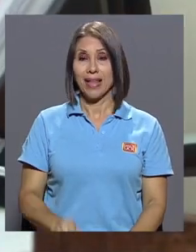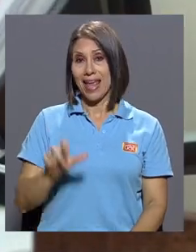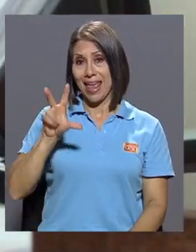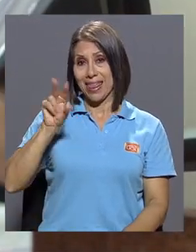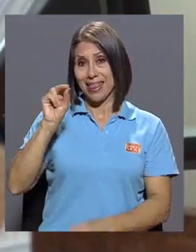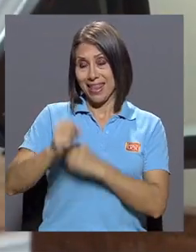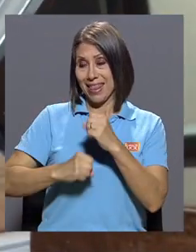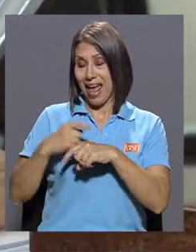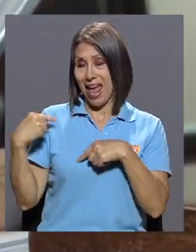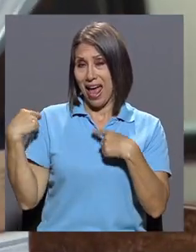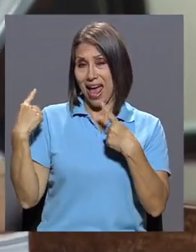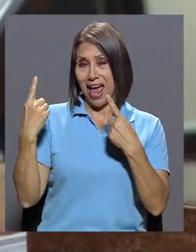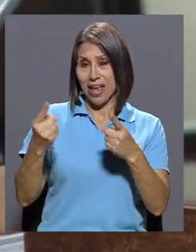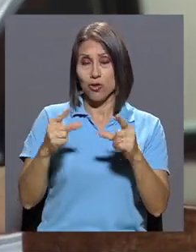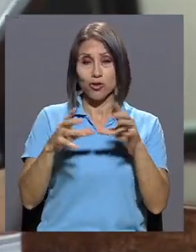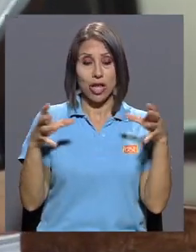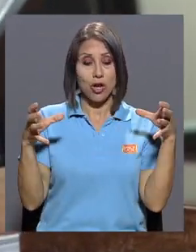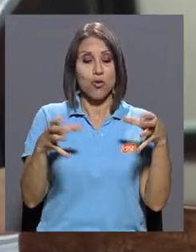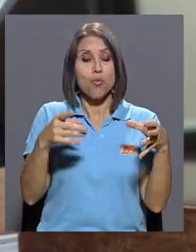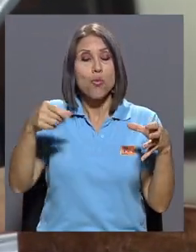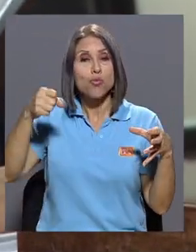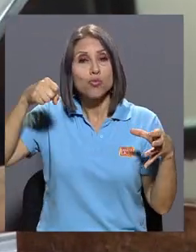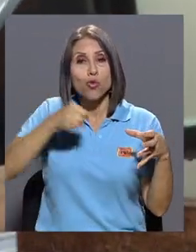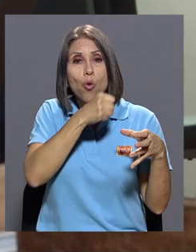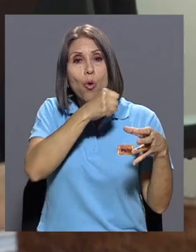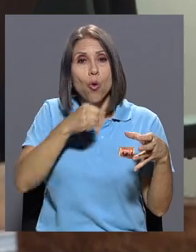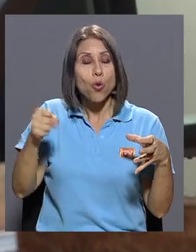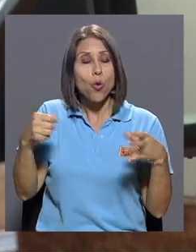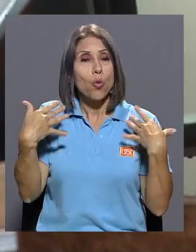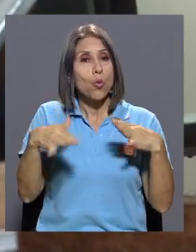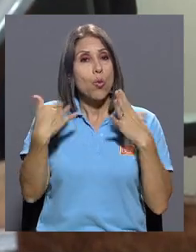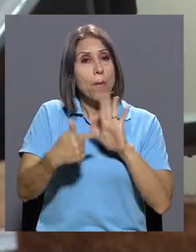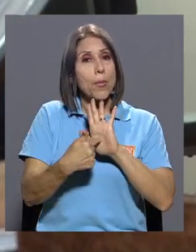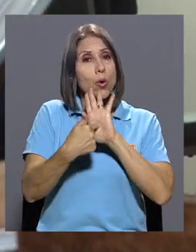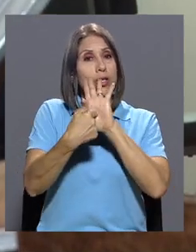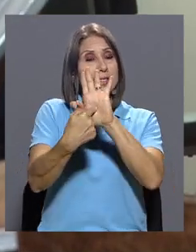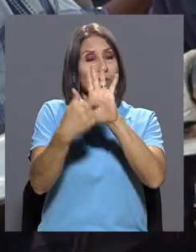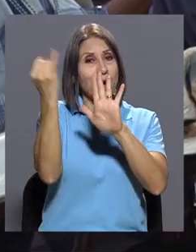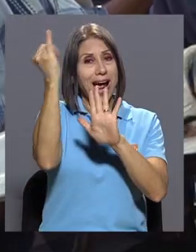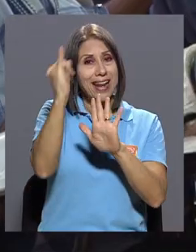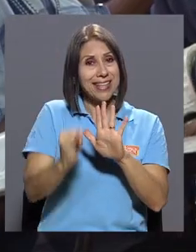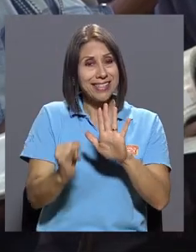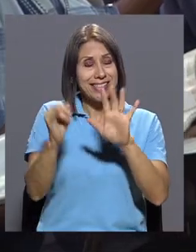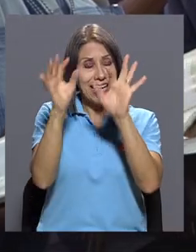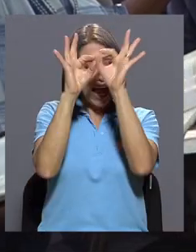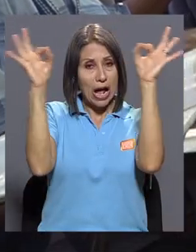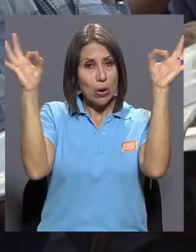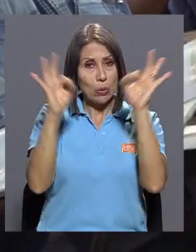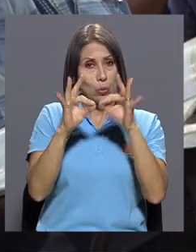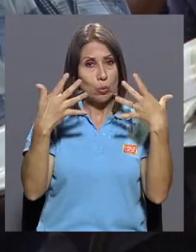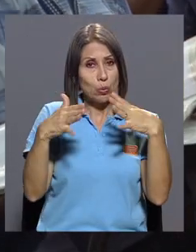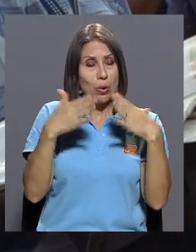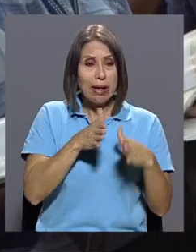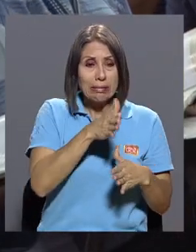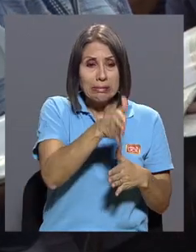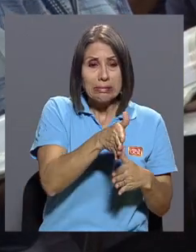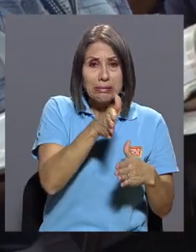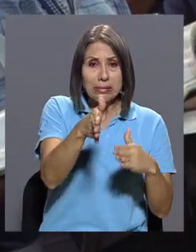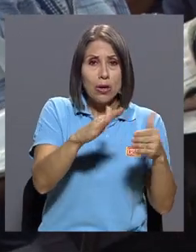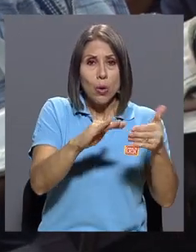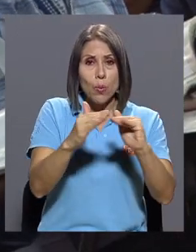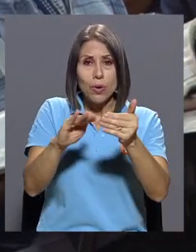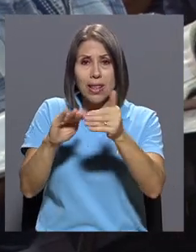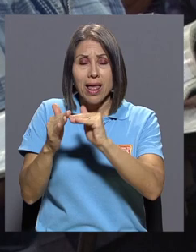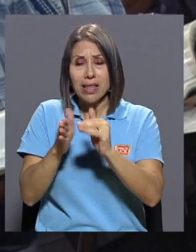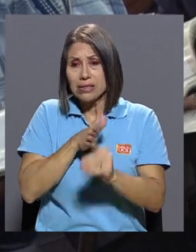En 30 años, el coro ha tenido una proyección artística enorme. Ha visitado distintas comunidades,